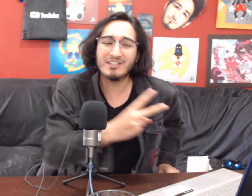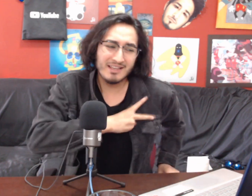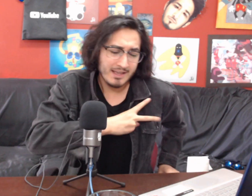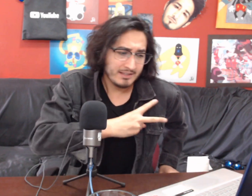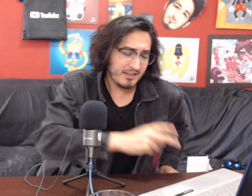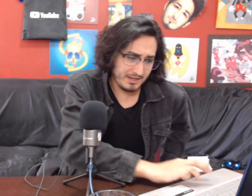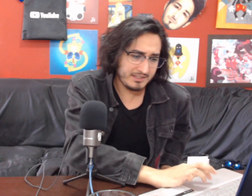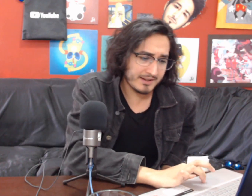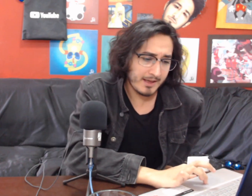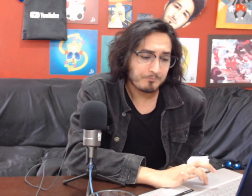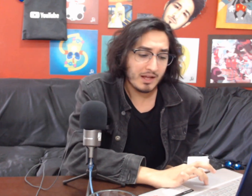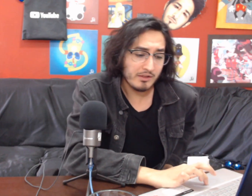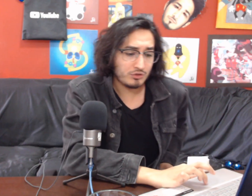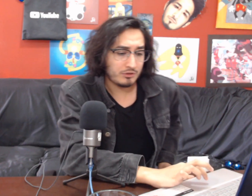que la que es siempre a la izquierda adiós